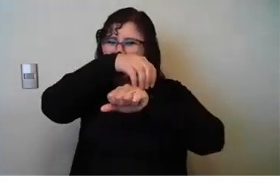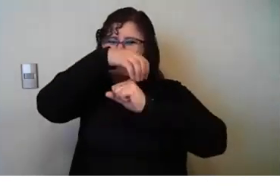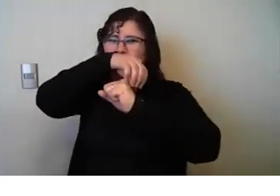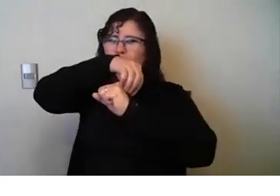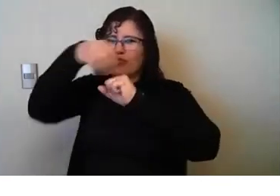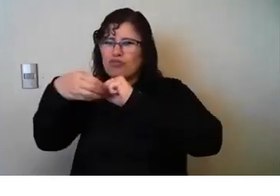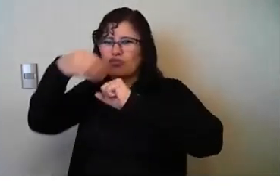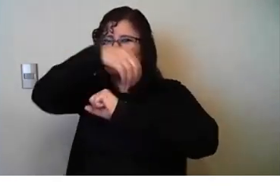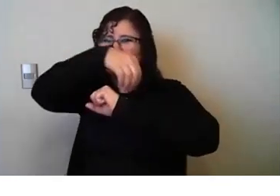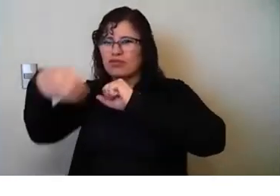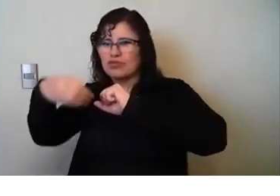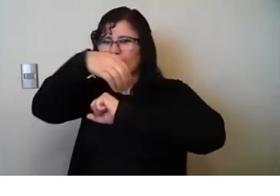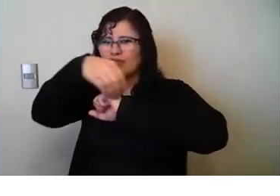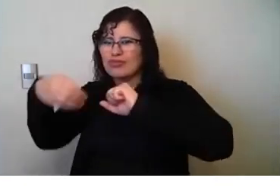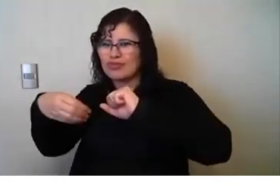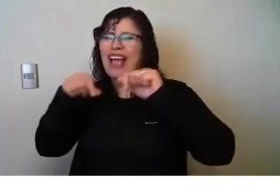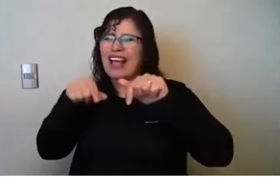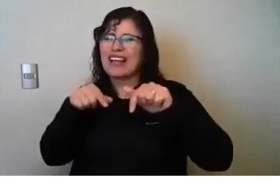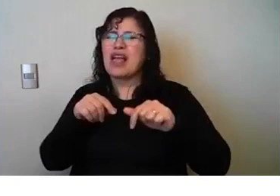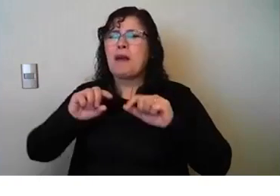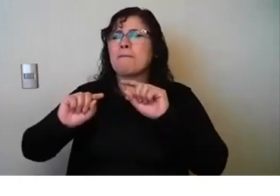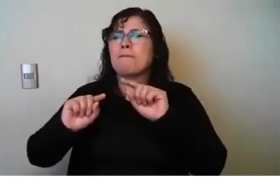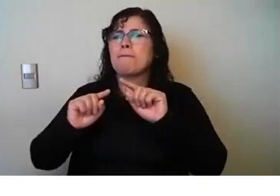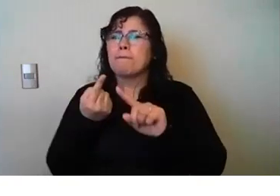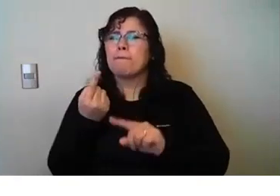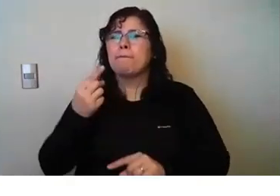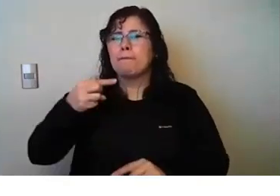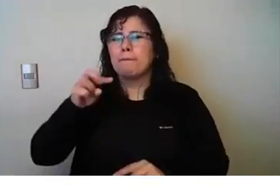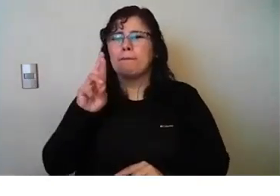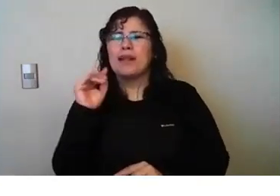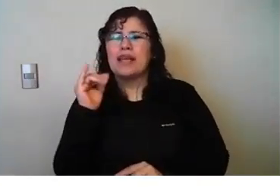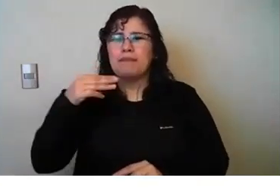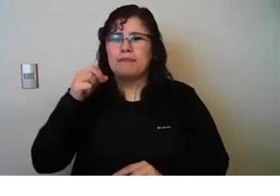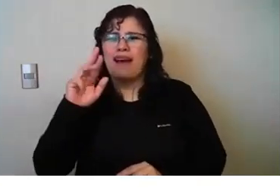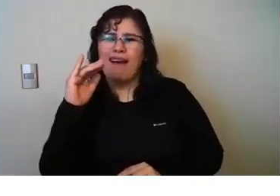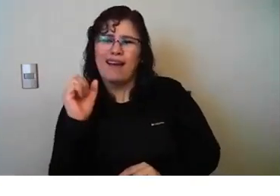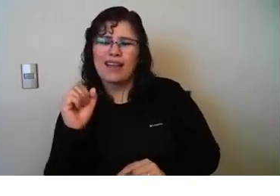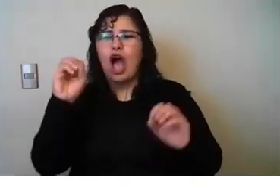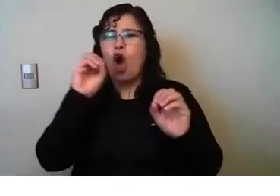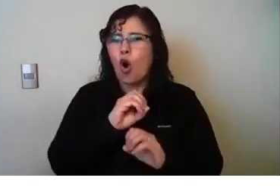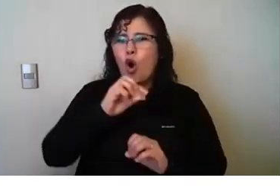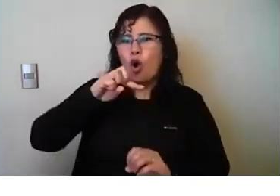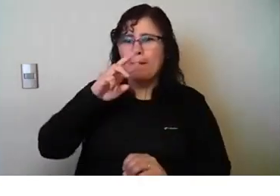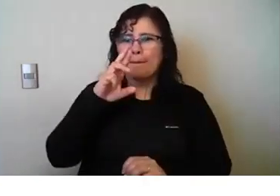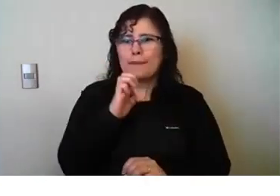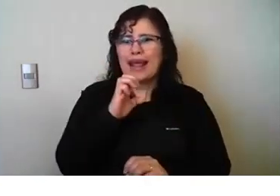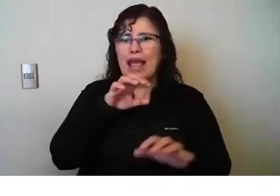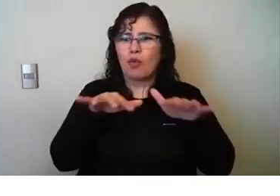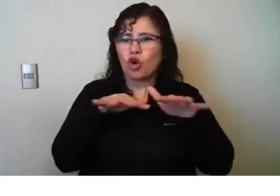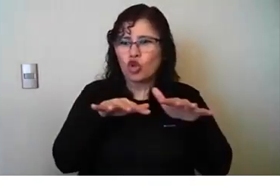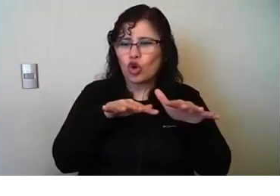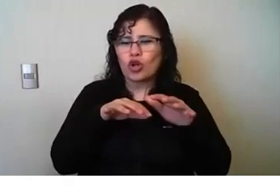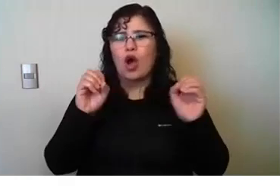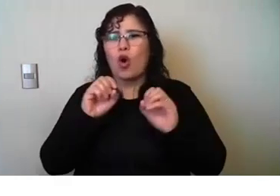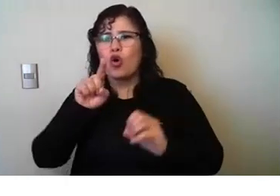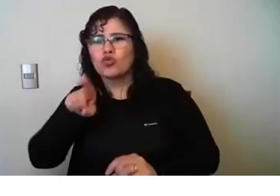primarias, hay áreas motoras, digamos, o premotoras o suplementarias, también a veces lo denominan